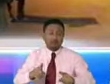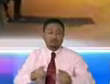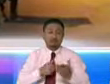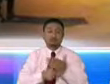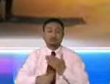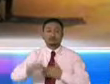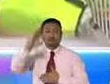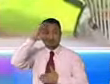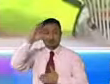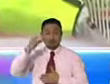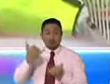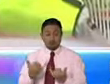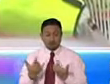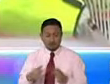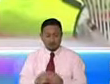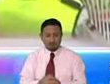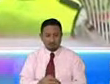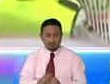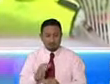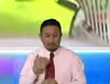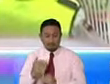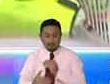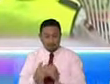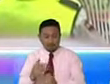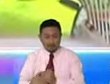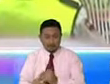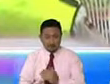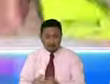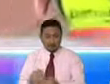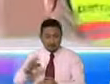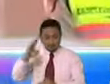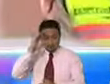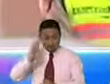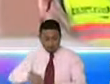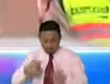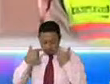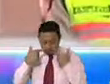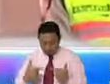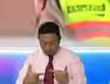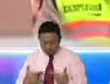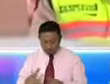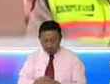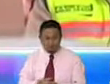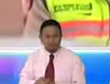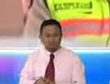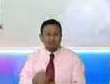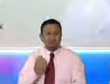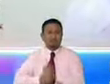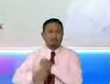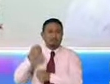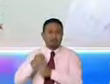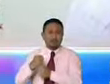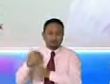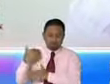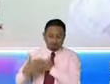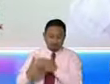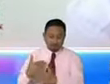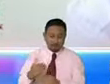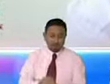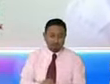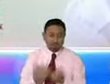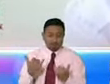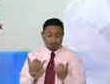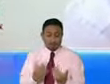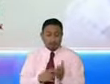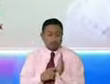Interior ya está fiscalizando procesos de selección de policías de años anteriores. Esto es una muestra que